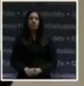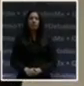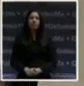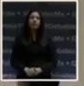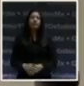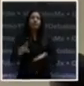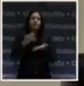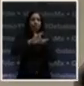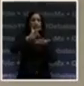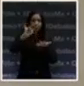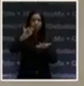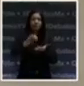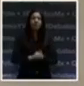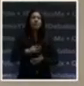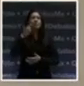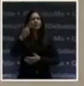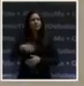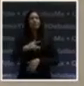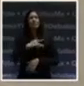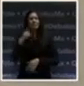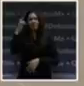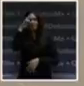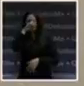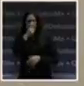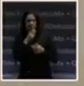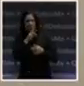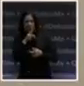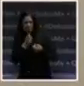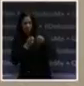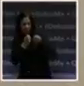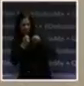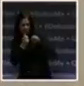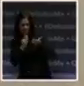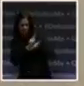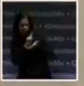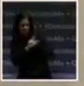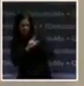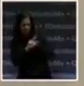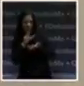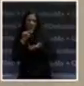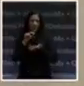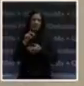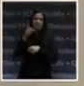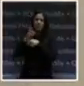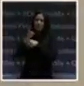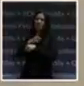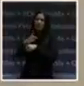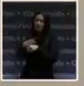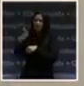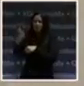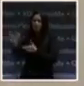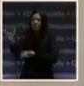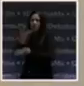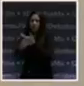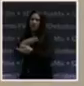Muchas gracias. Es difícil pensar en una mejora regulatoria si no pensamos en una verdadera descentralización de los servicios